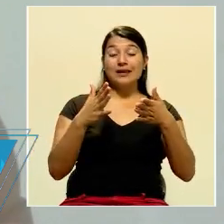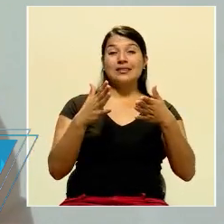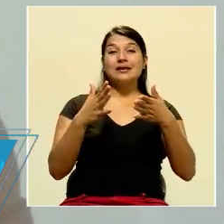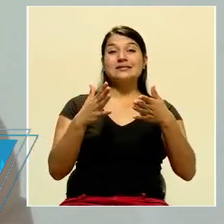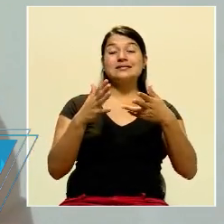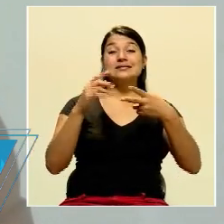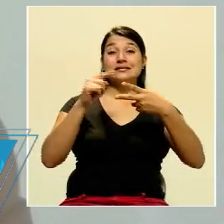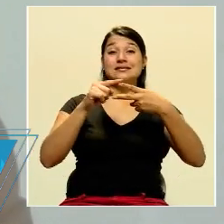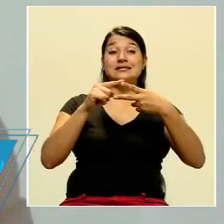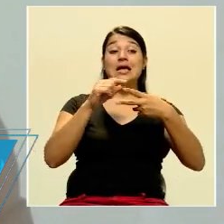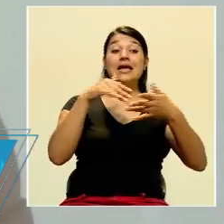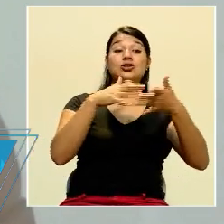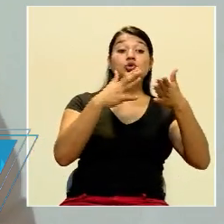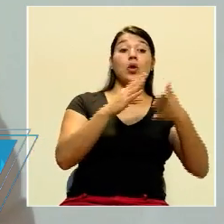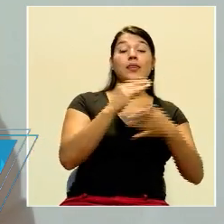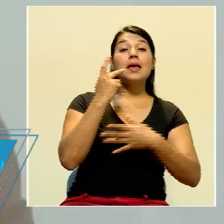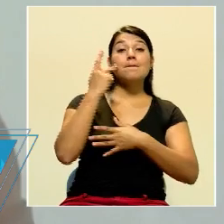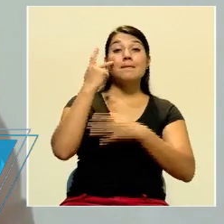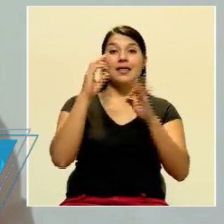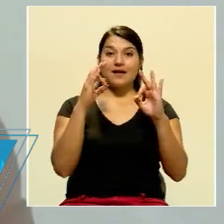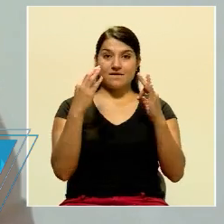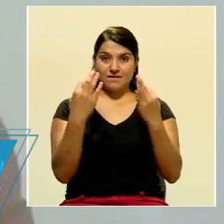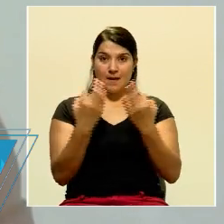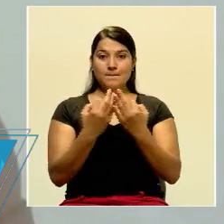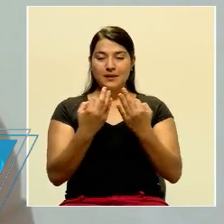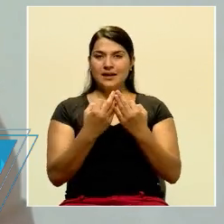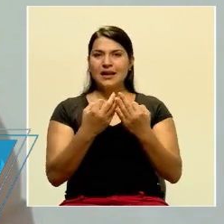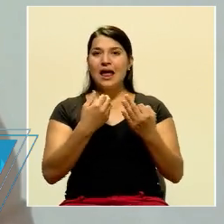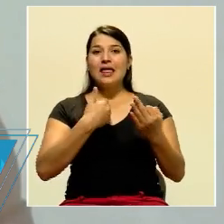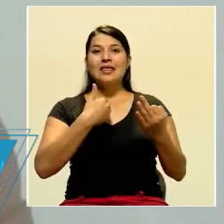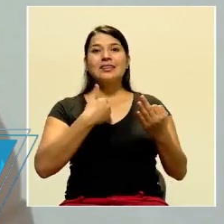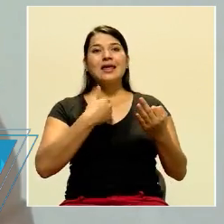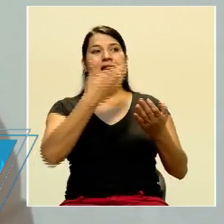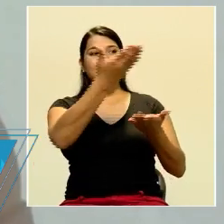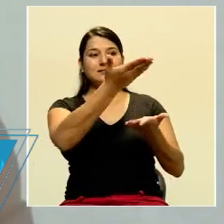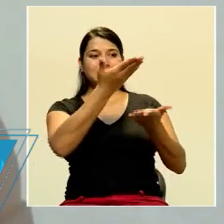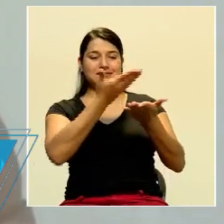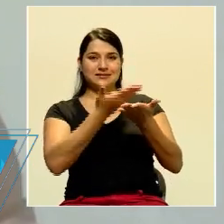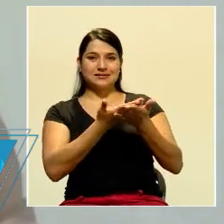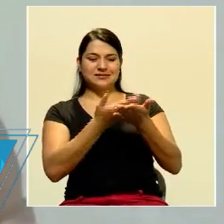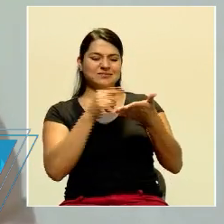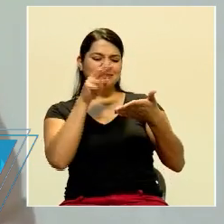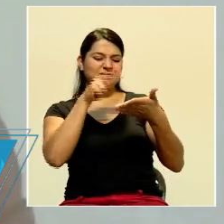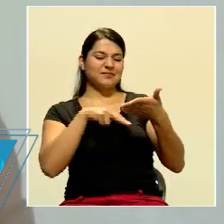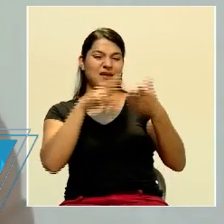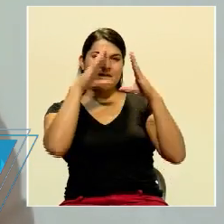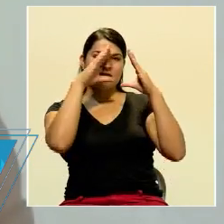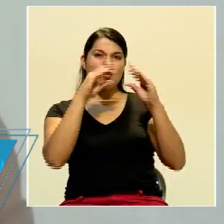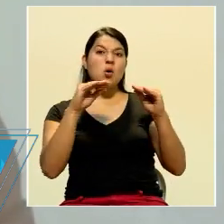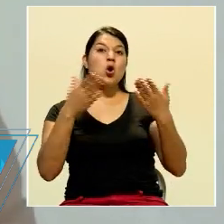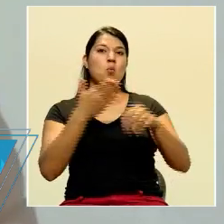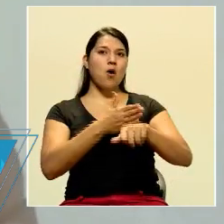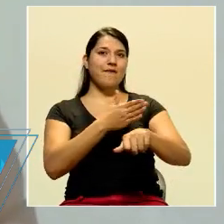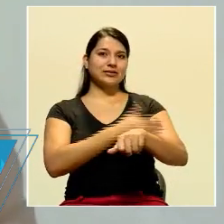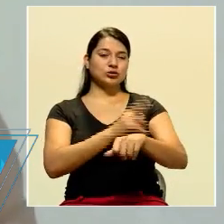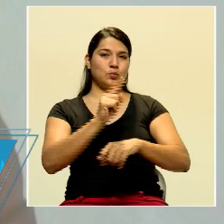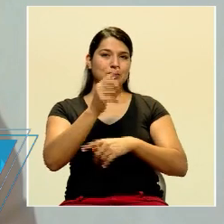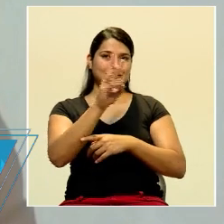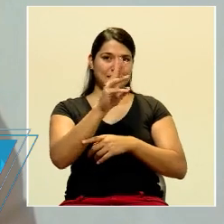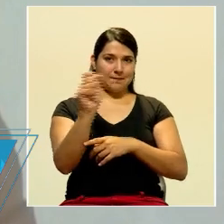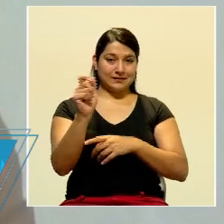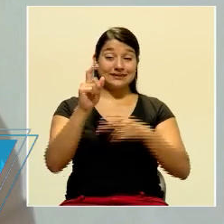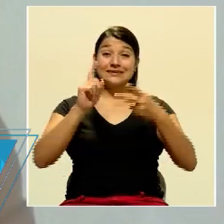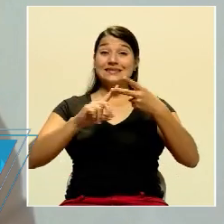los estudiantes y los padres de familia están recibiendo un informe de logro de ese nivel de avance, y el segundo semestre